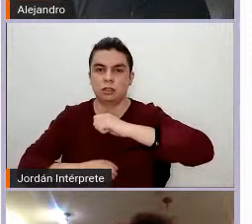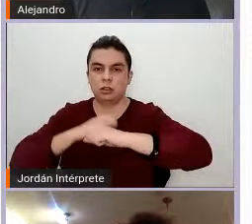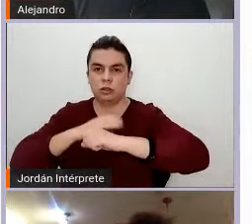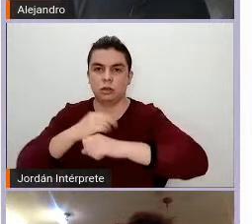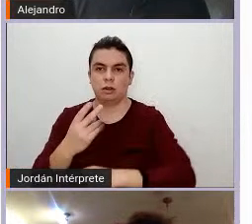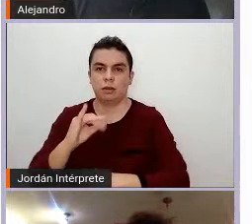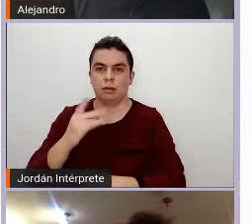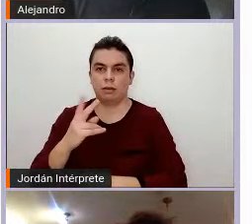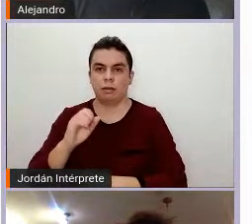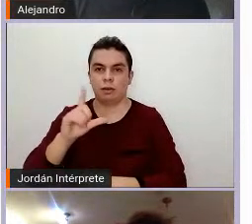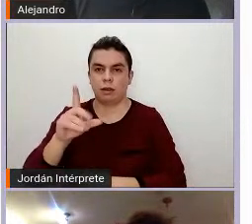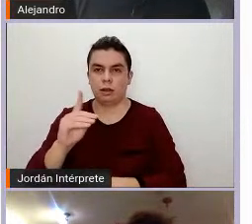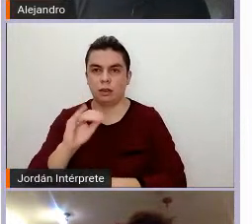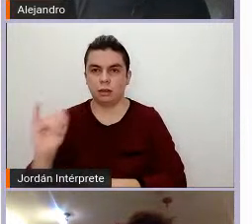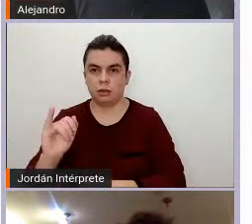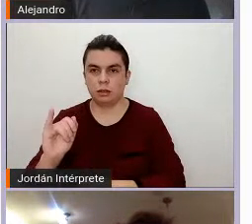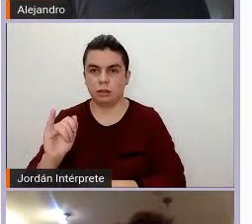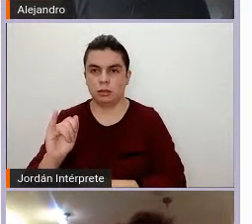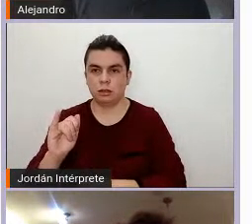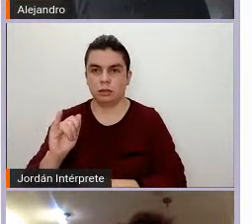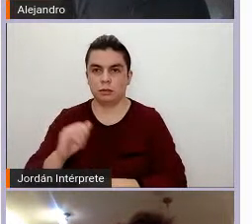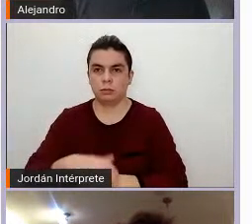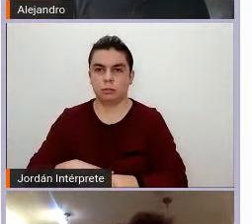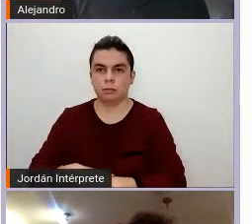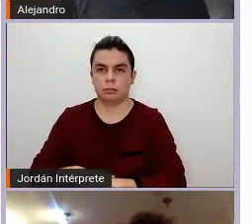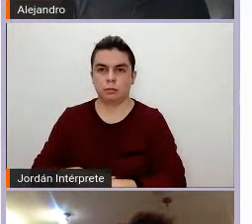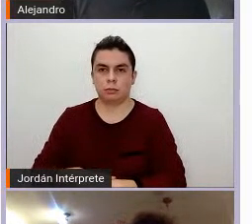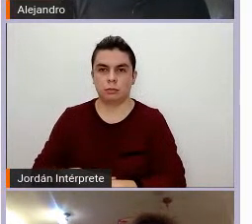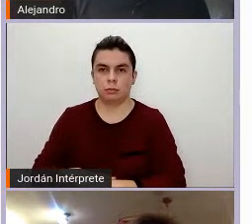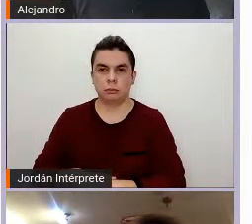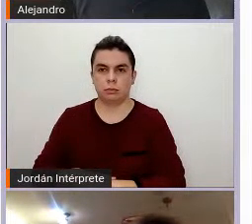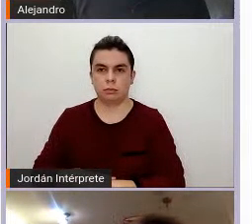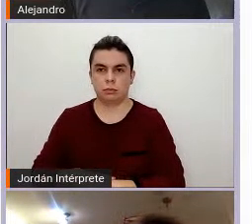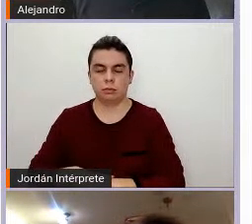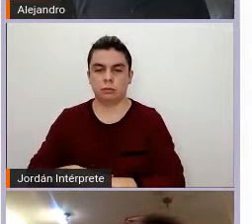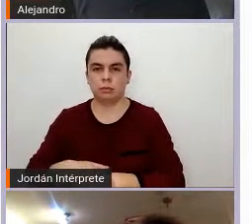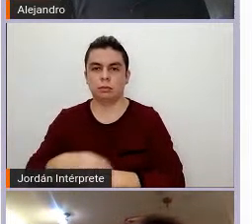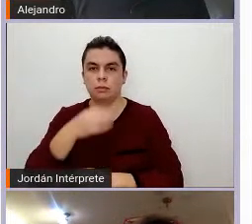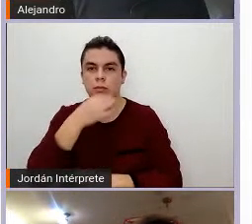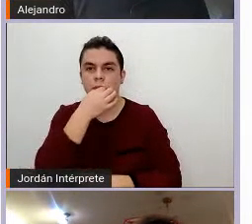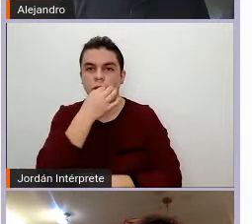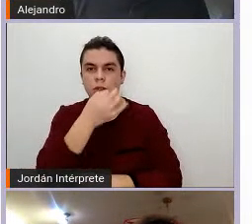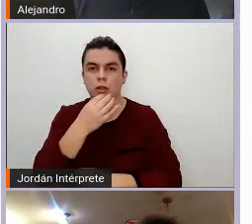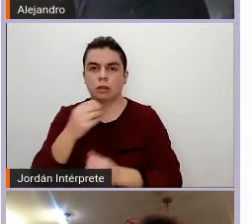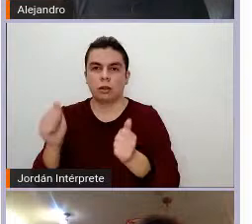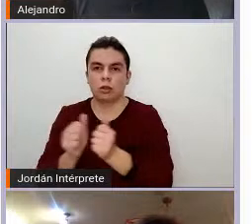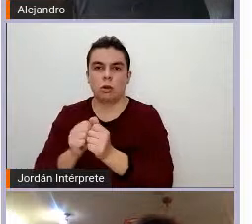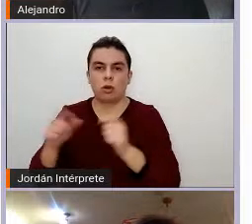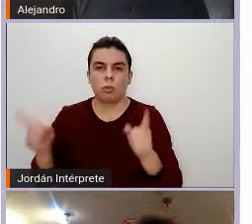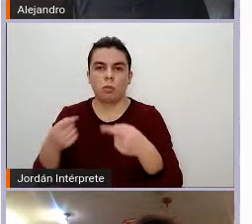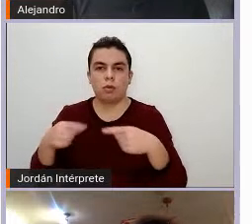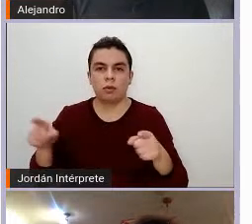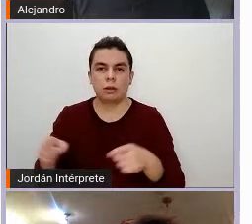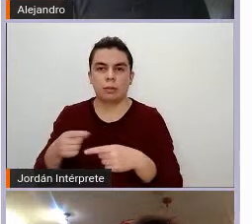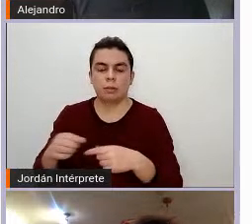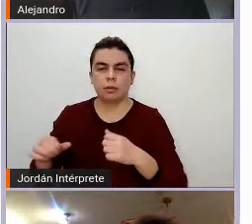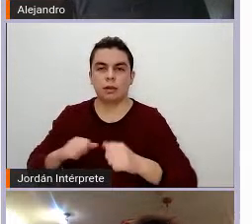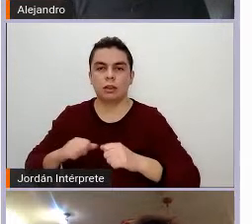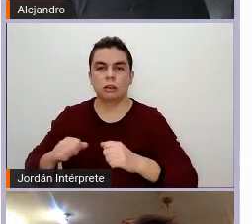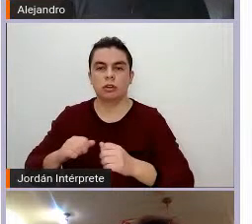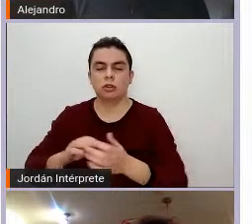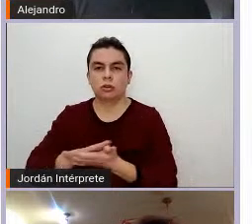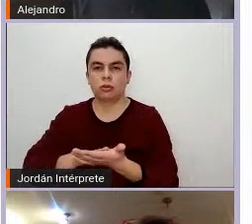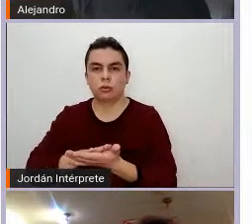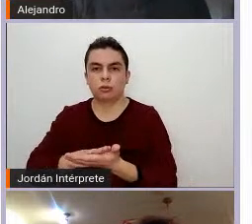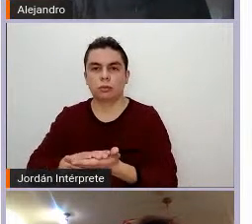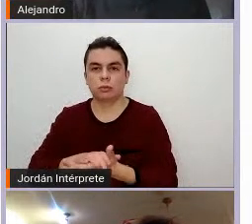naturales en la música y cuya partitura es acompañada en cada movimiento por un soneto, presumiblemente escrito por el mismo